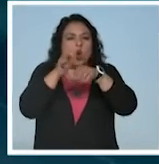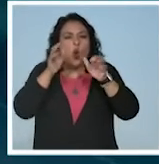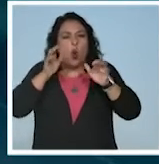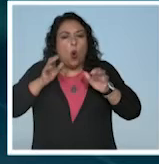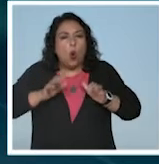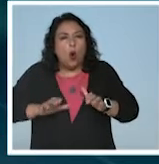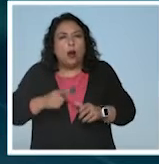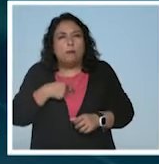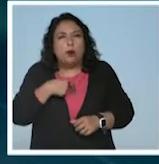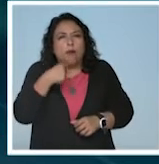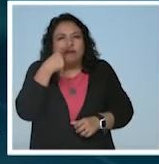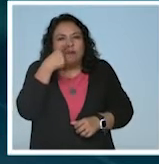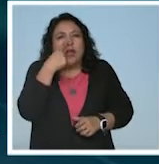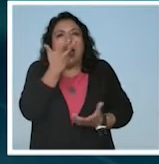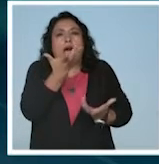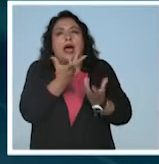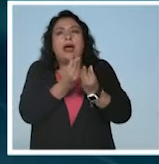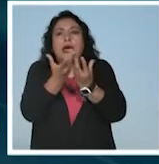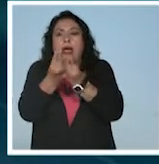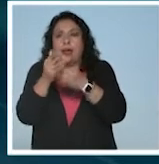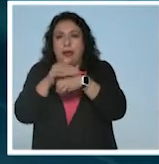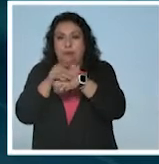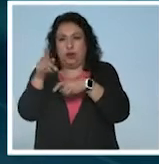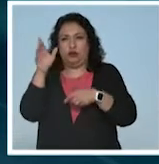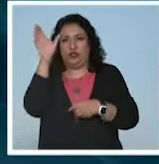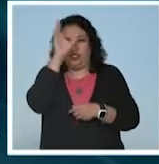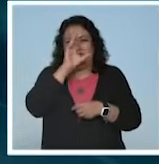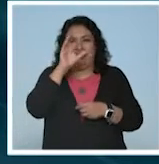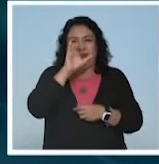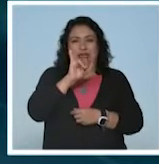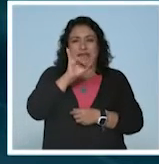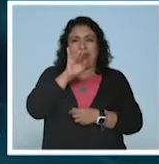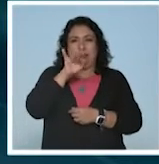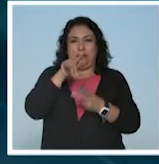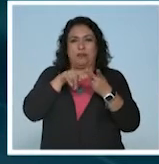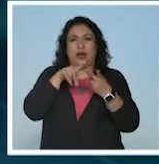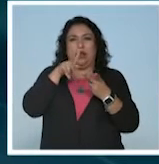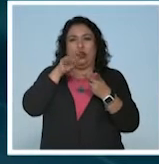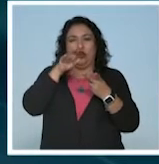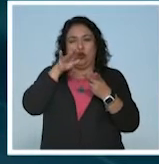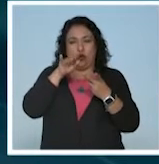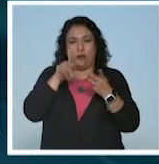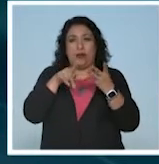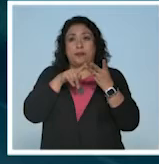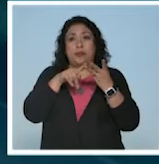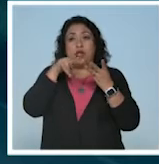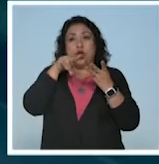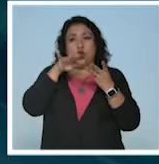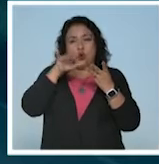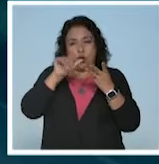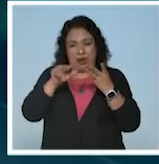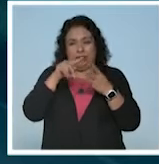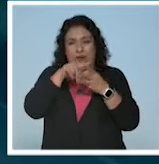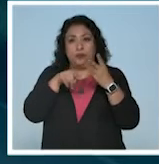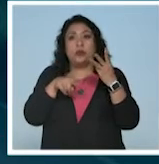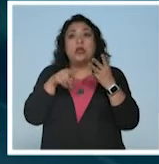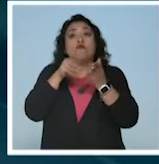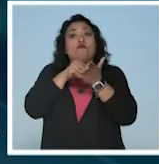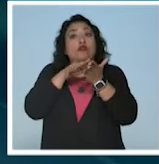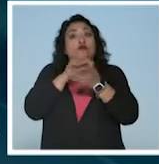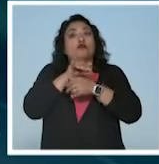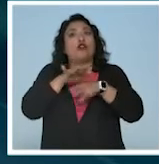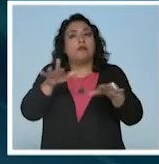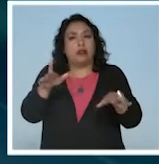corporal. Los científicos Inbal Ravrevi, Kobi Snitz y Noam Sobel reportaron